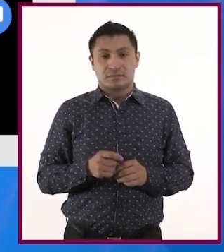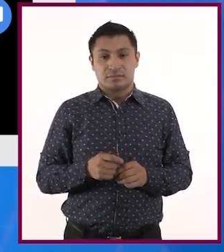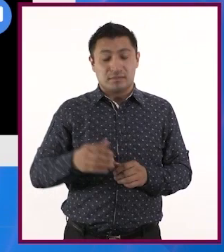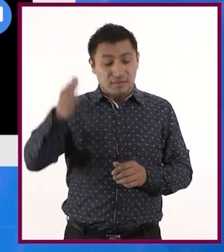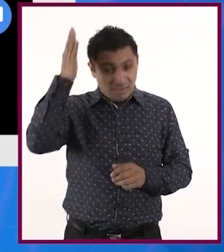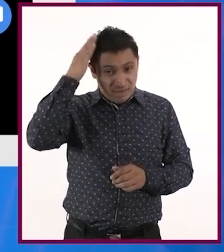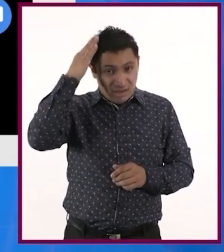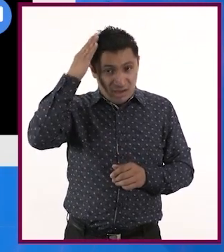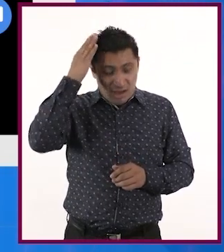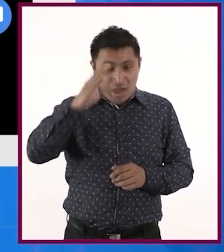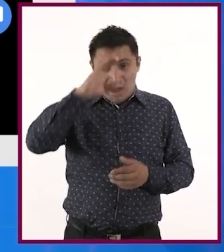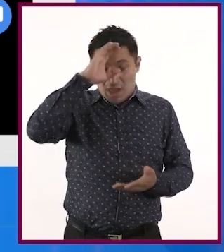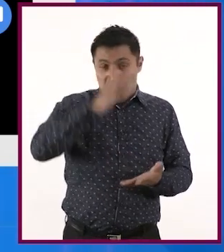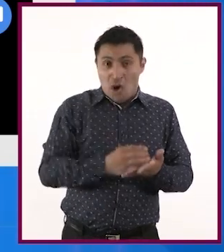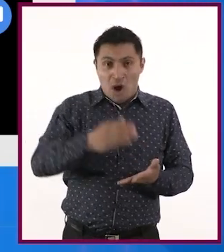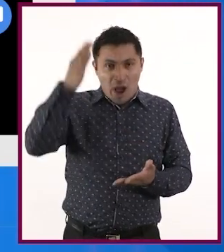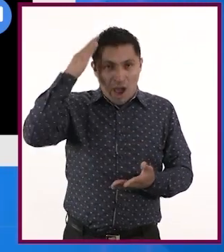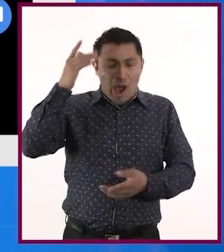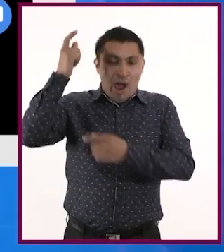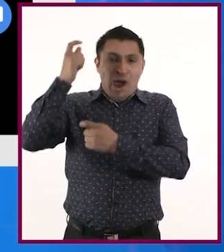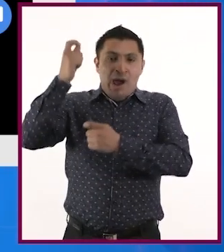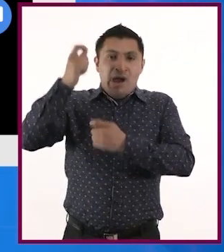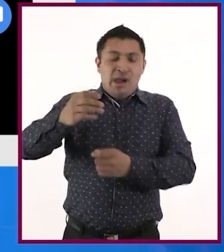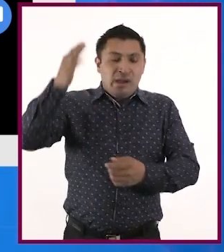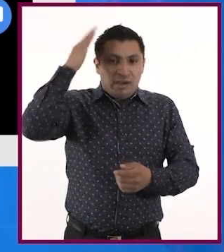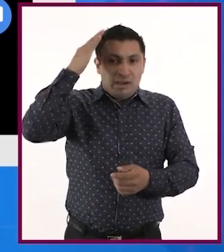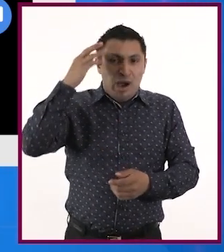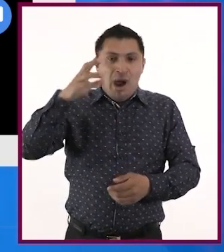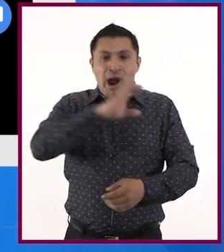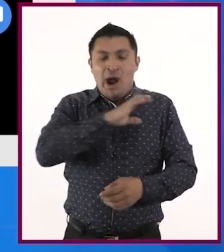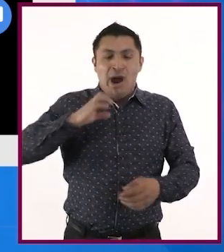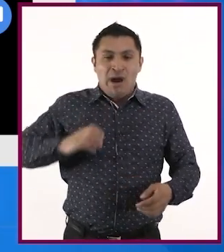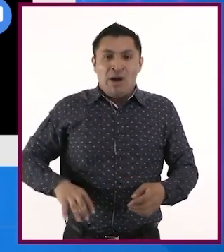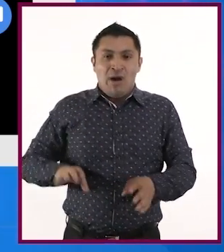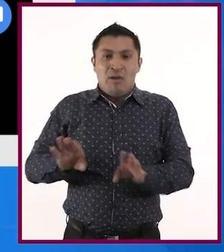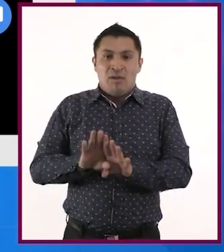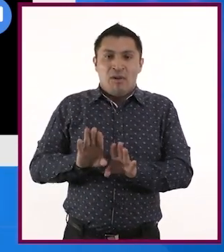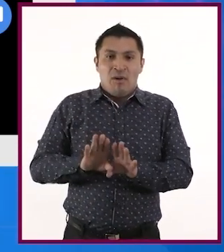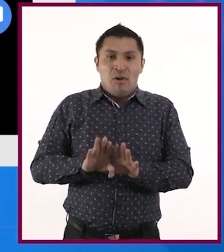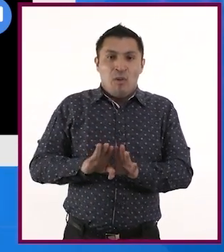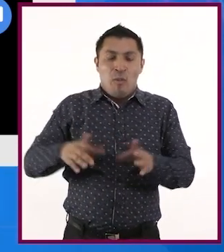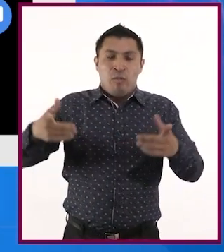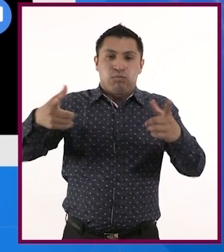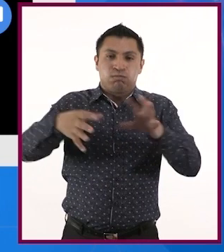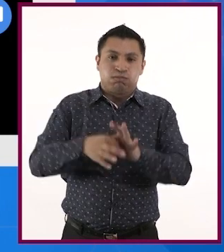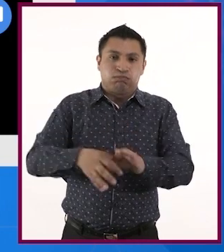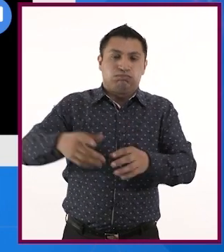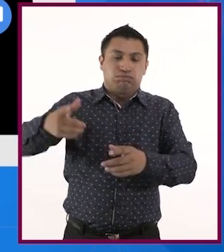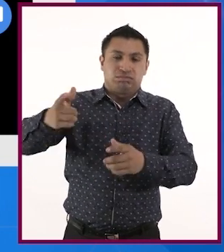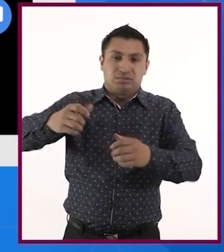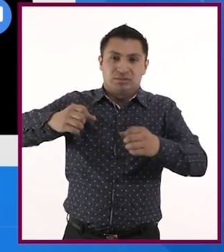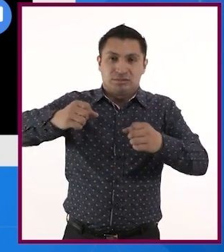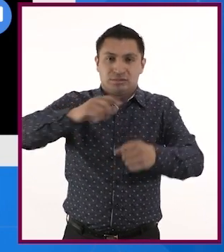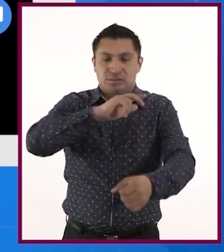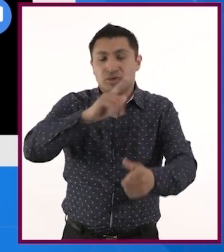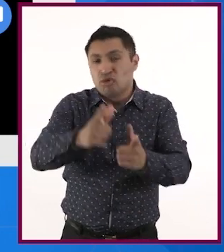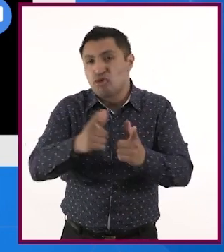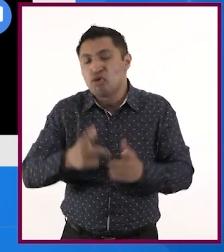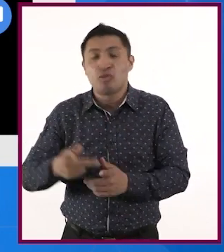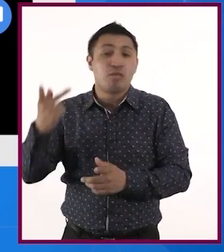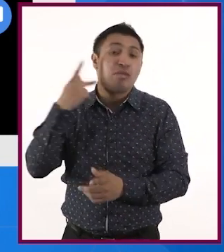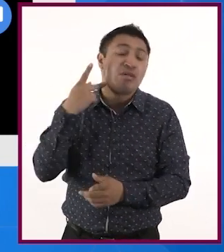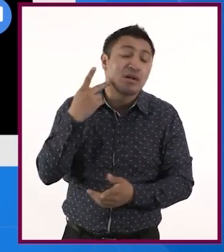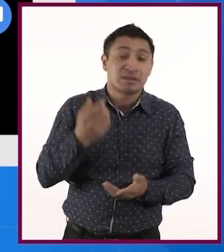líderes protestantes, líderes cristianos, con las fuerzas políticas, a nivel local, a nivel